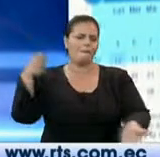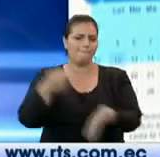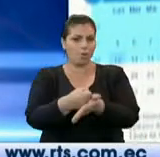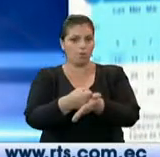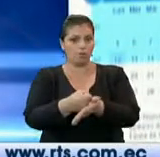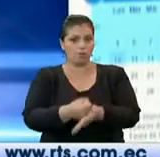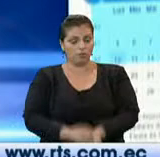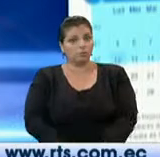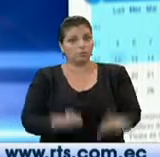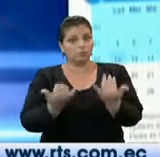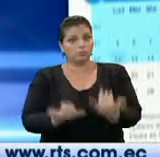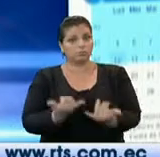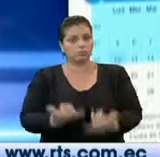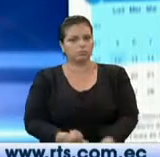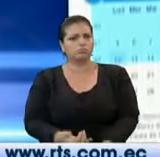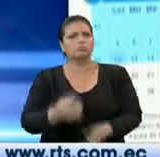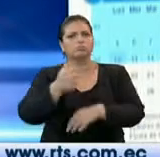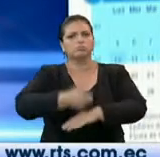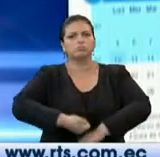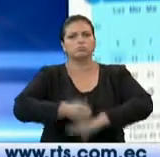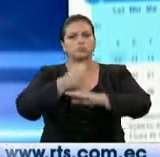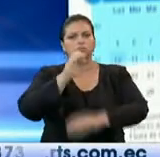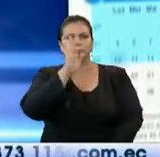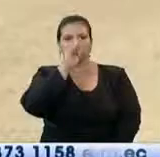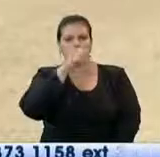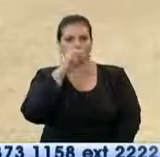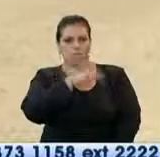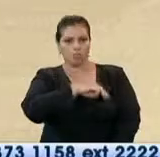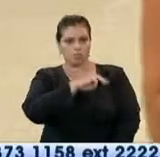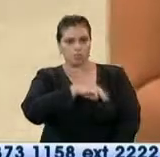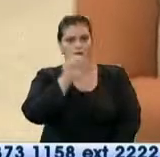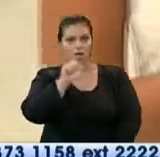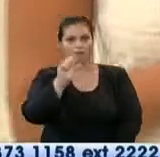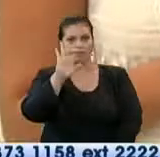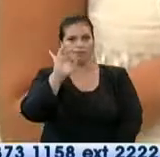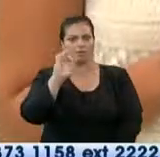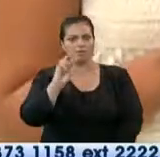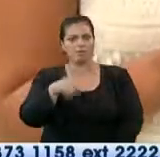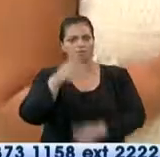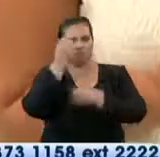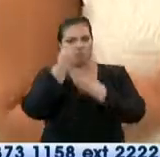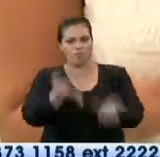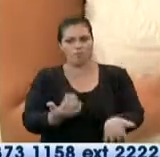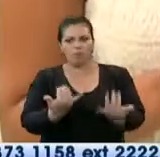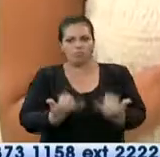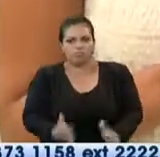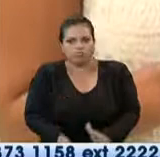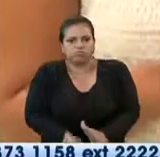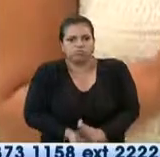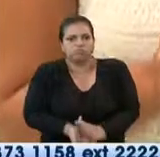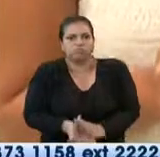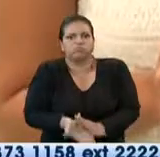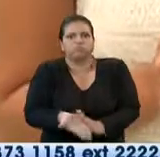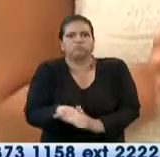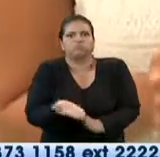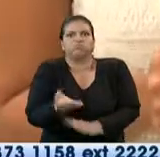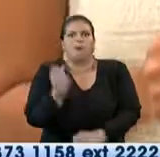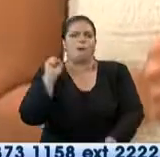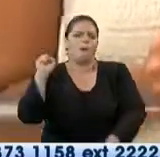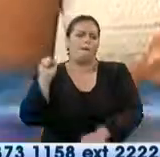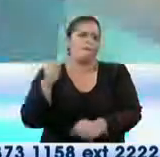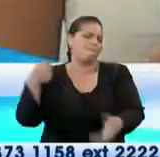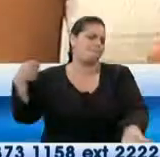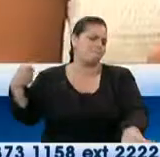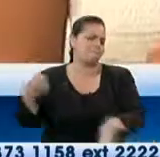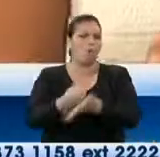urbe. Es decir, que la tendencia va en aumento. Realizaremos un recorrido a lo largo de esta vía de 10 kilómetros,